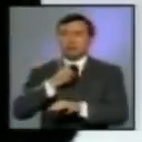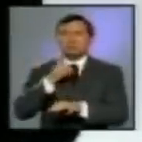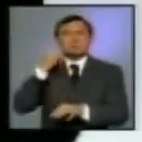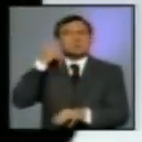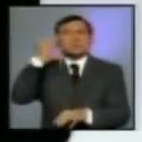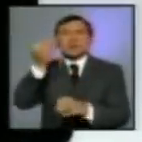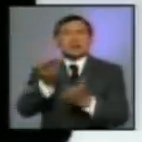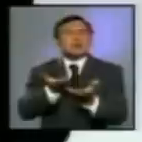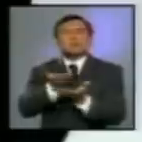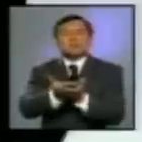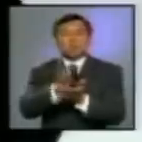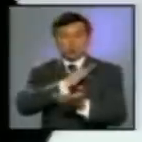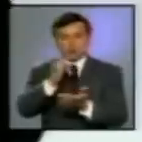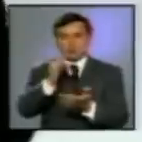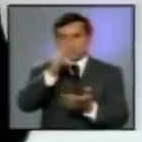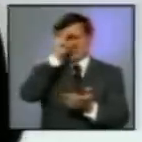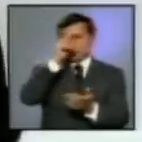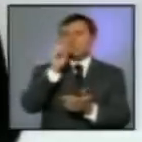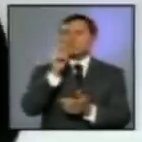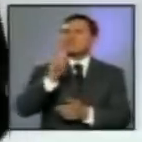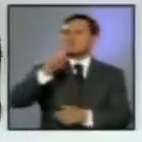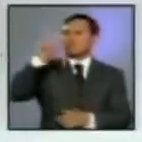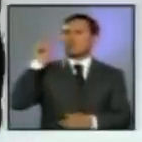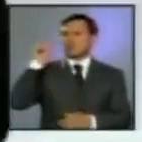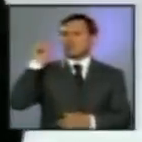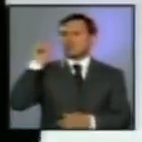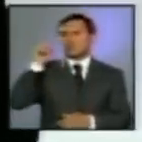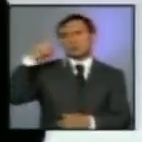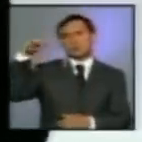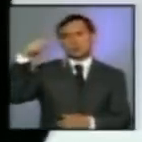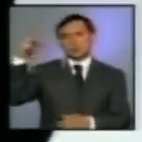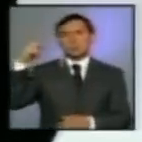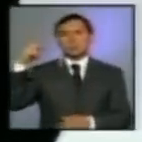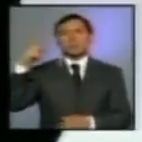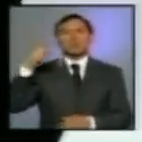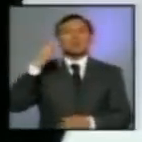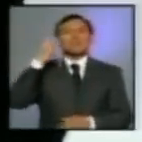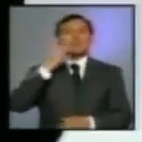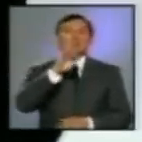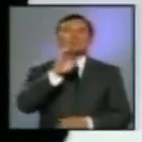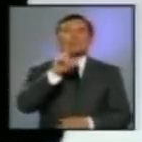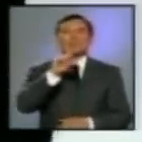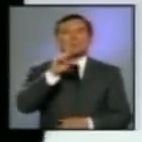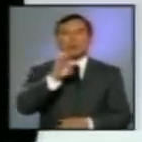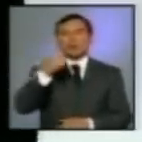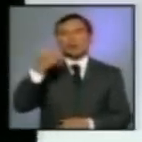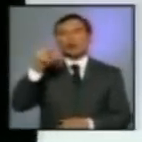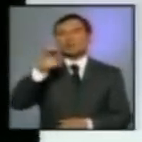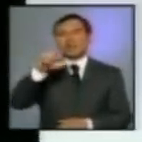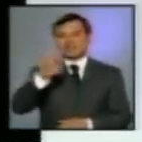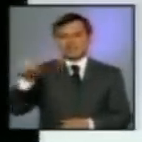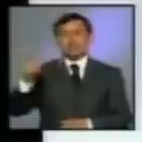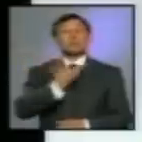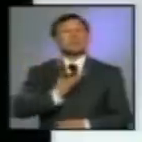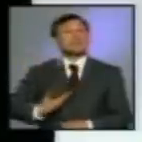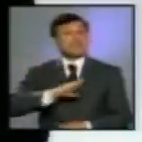viernes pasado, en la reunión del G20, el expresidente español Felipe González nos comentaba que de acuerdo a su